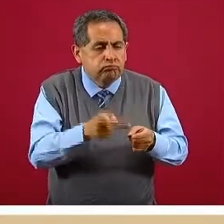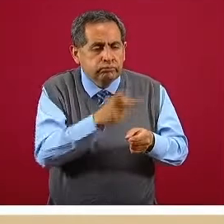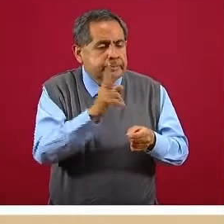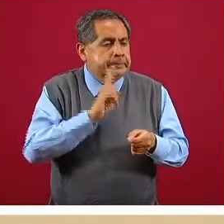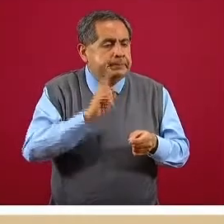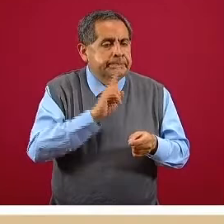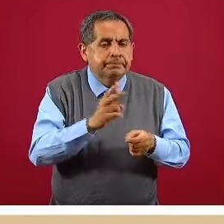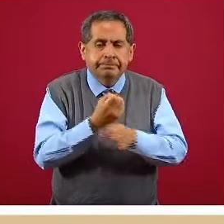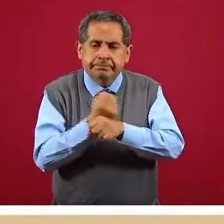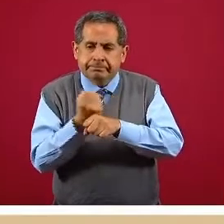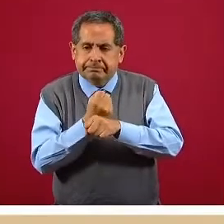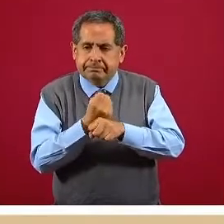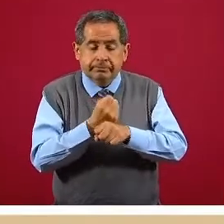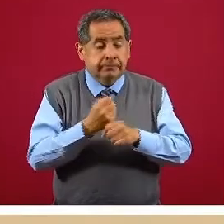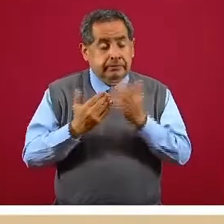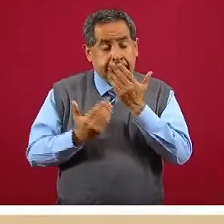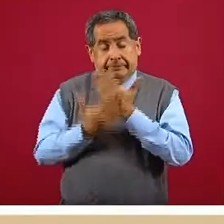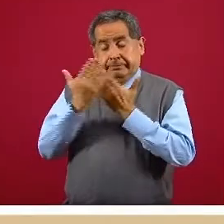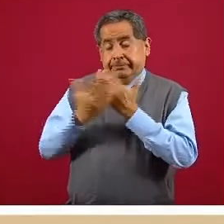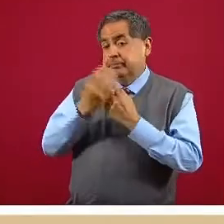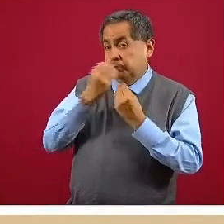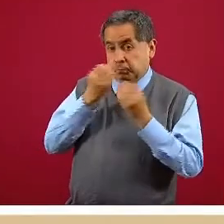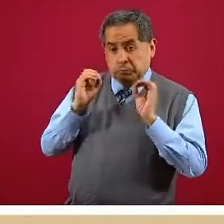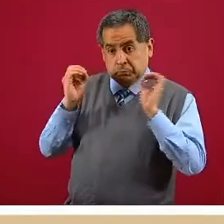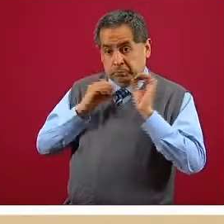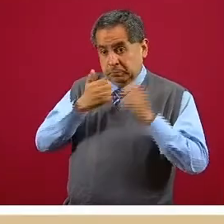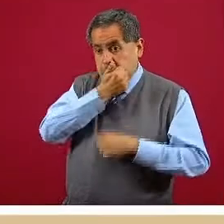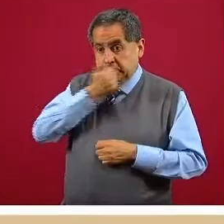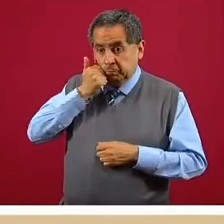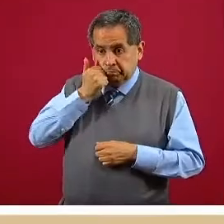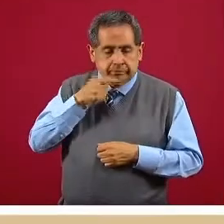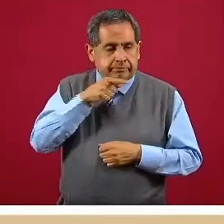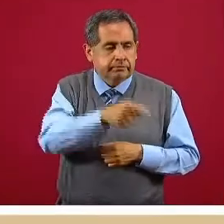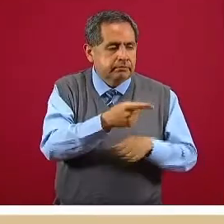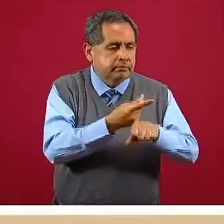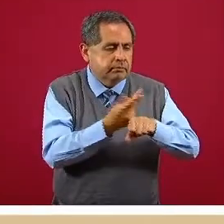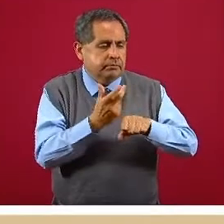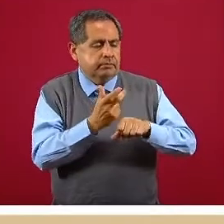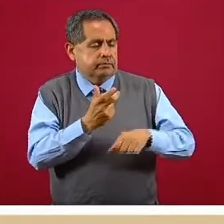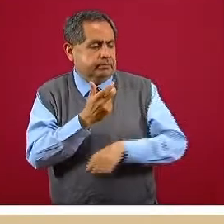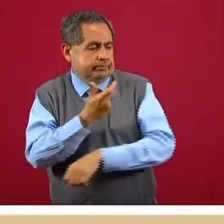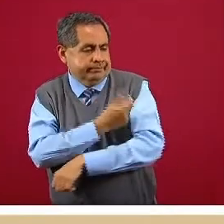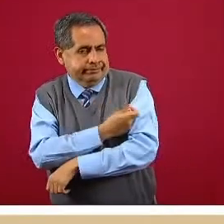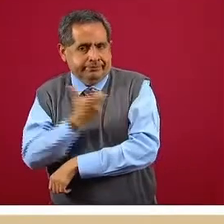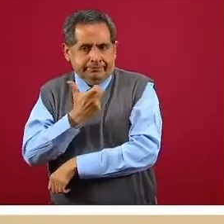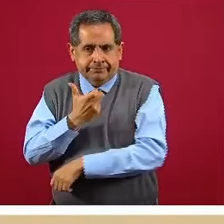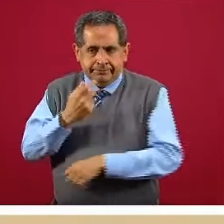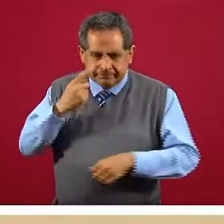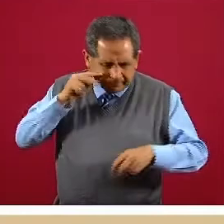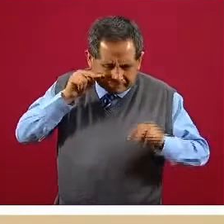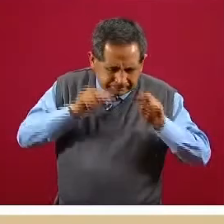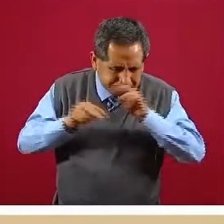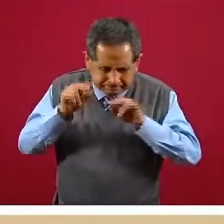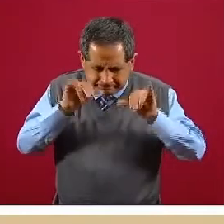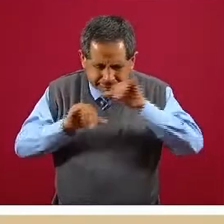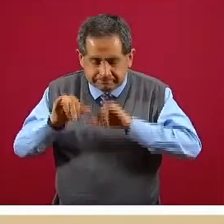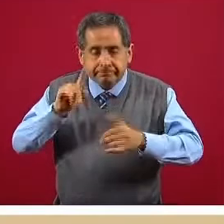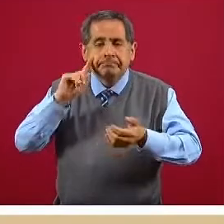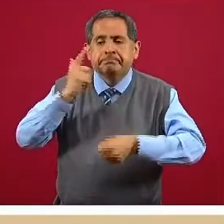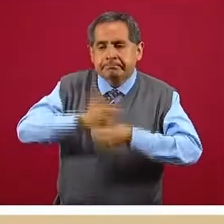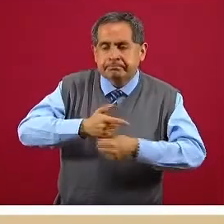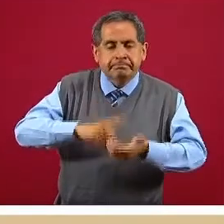una muestra de sangre en ayunas que será en adultos para determinar enfermedades crónicas